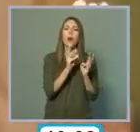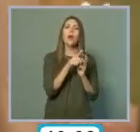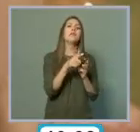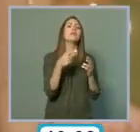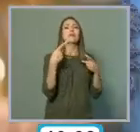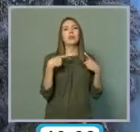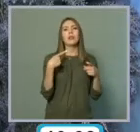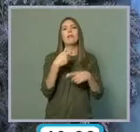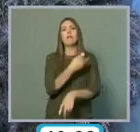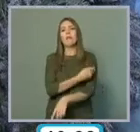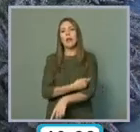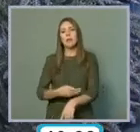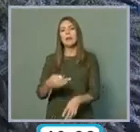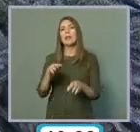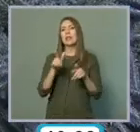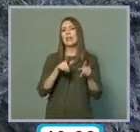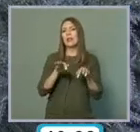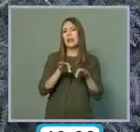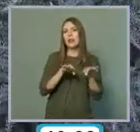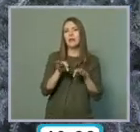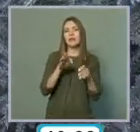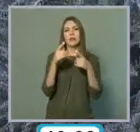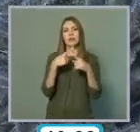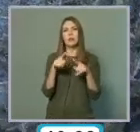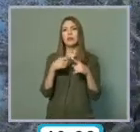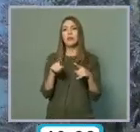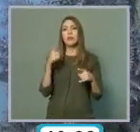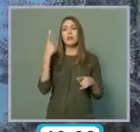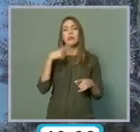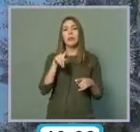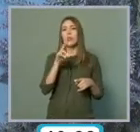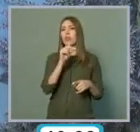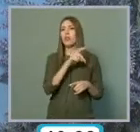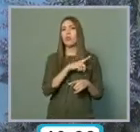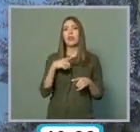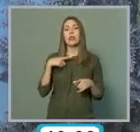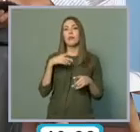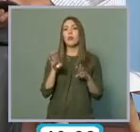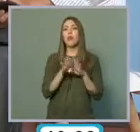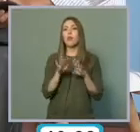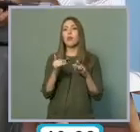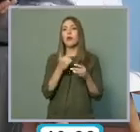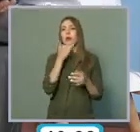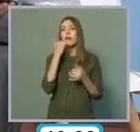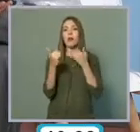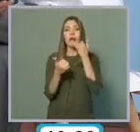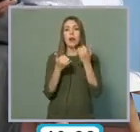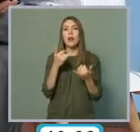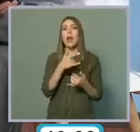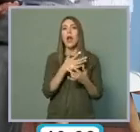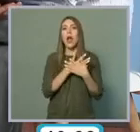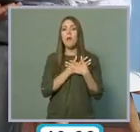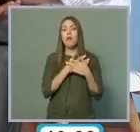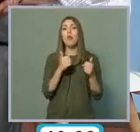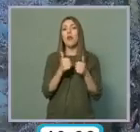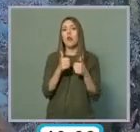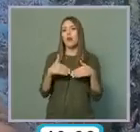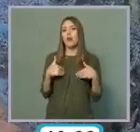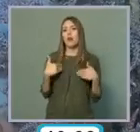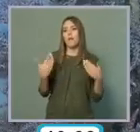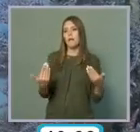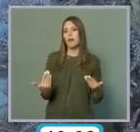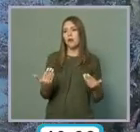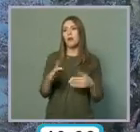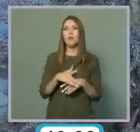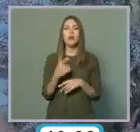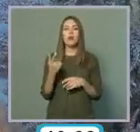familia y demás. Pero también yo creo que no tendríamos que confundir amor con confianza. Totalmente, ¿No? sí. O sea, porque yo, la